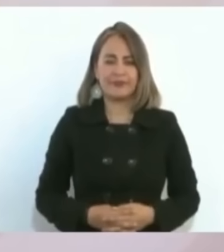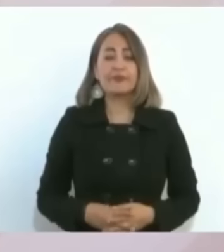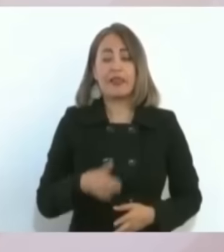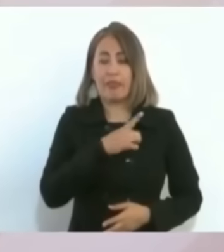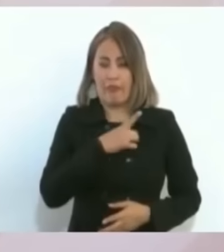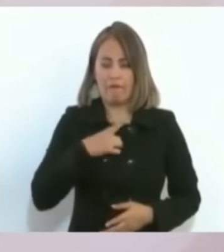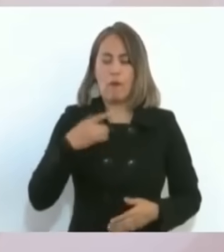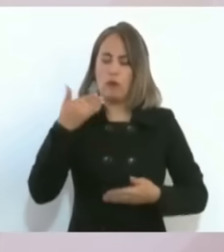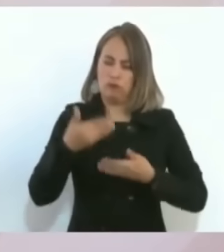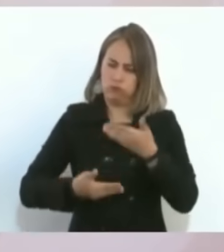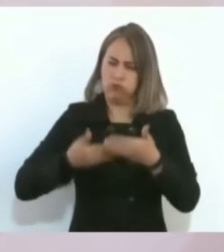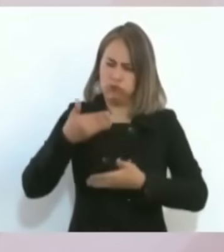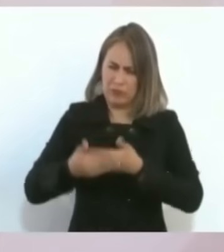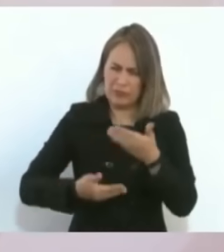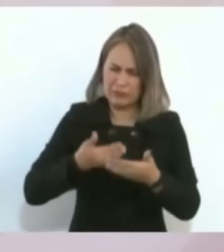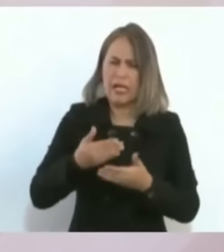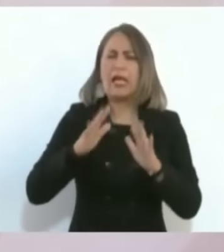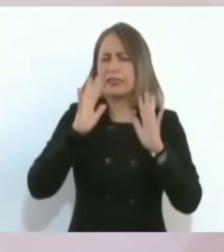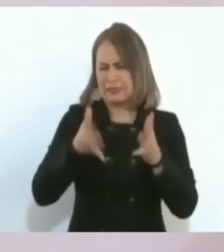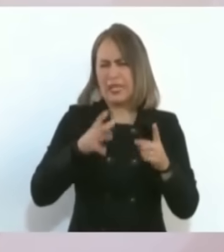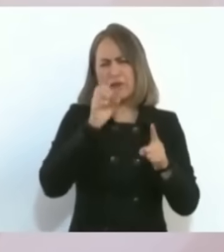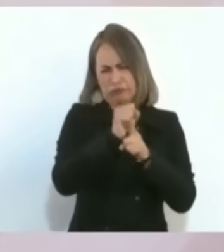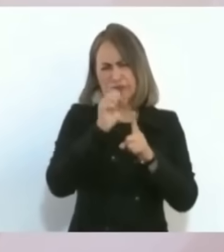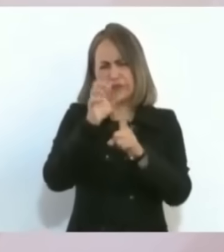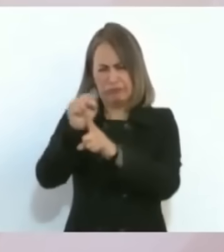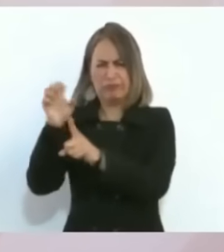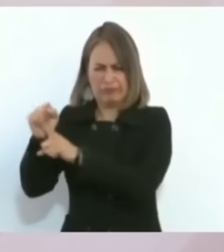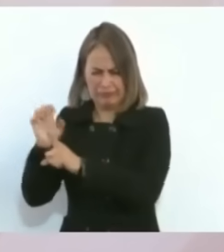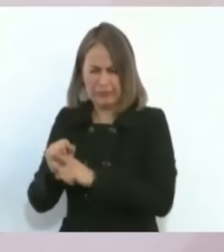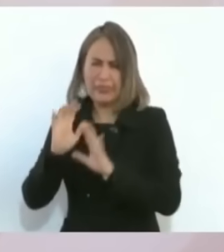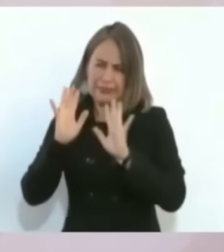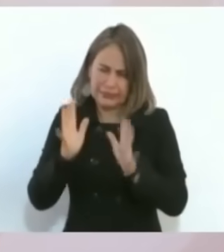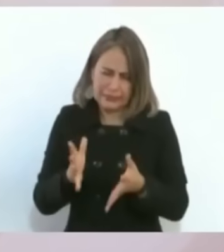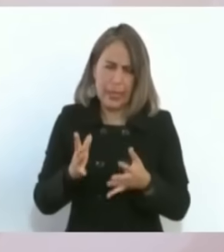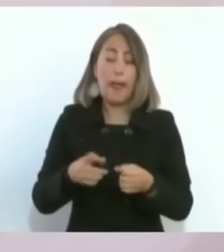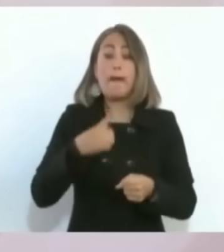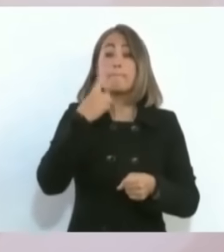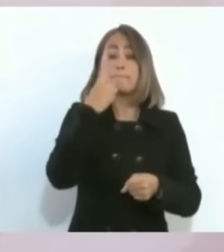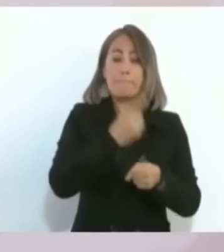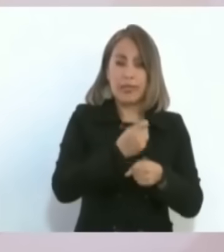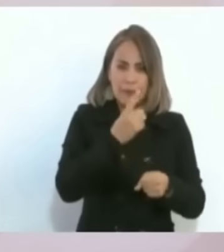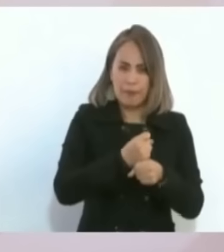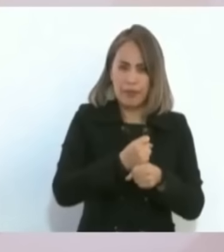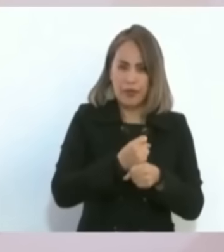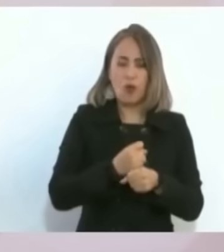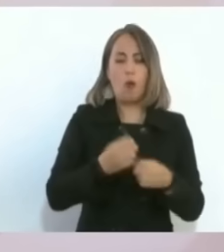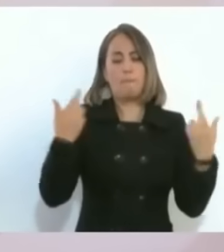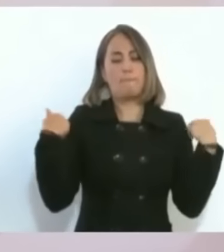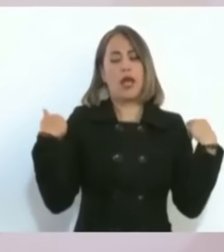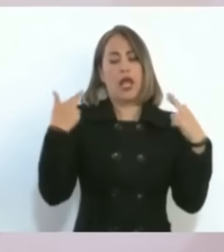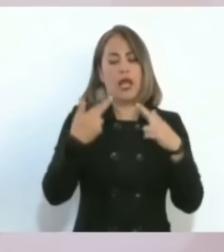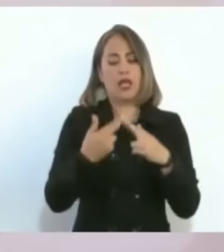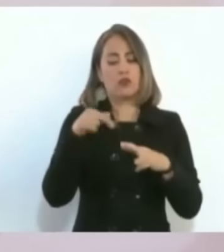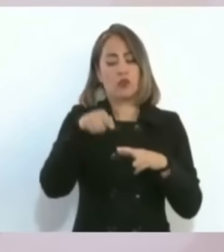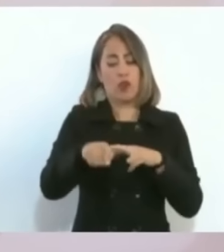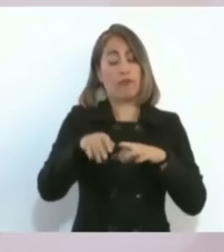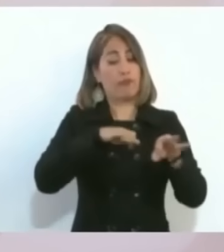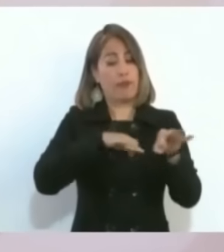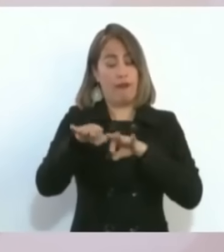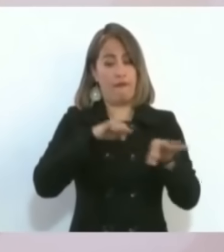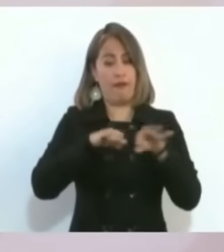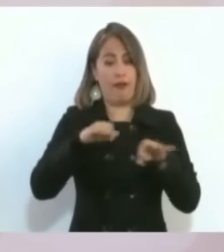avanzando. Bueno, hemos logrado muchas cosas. Miren, primero, la dignificación del magisterio, porque